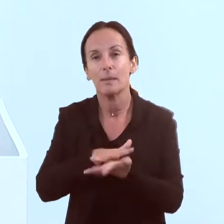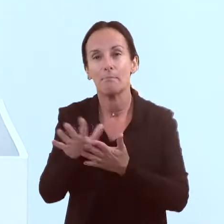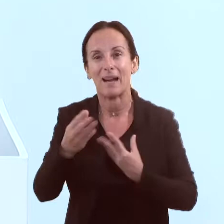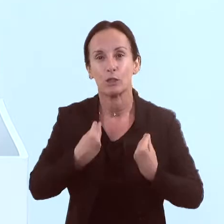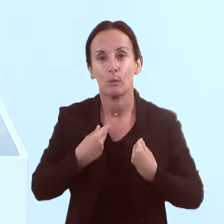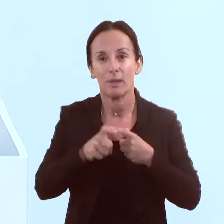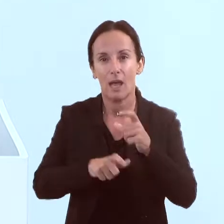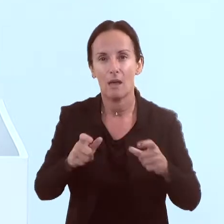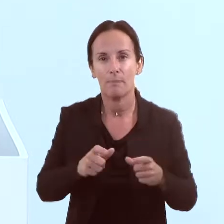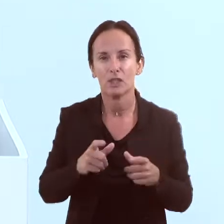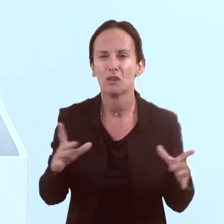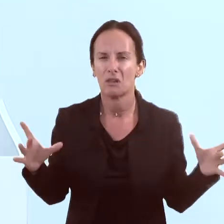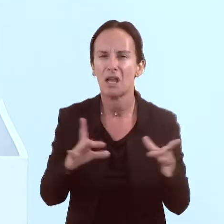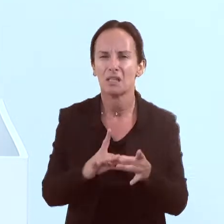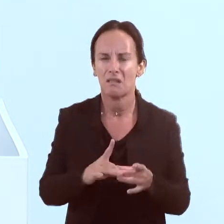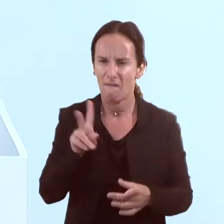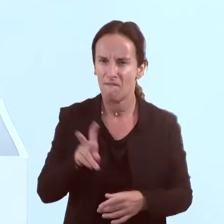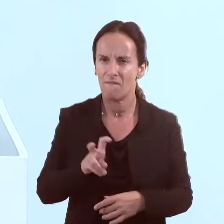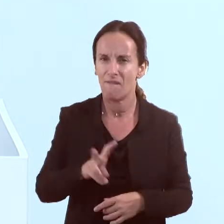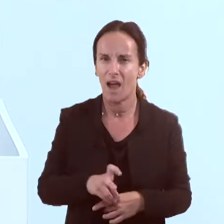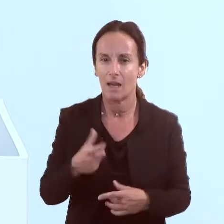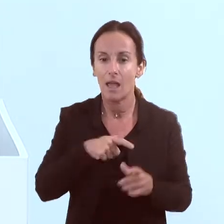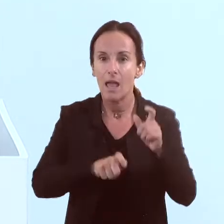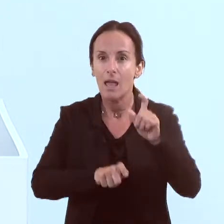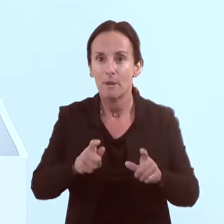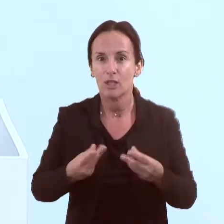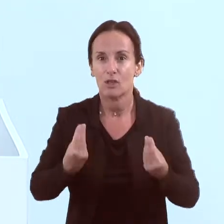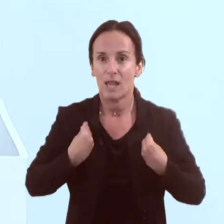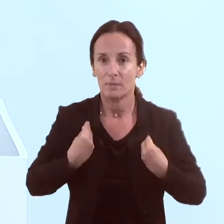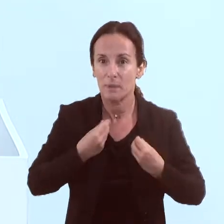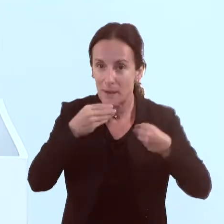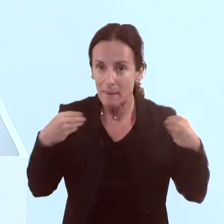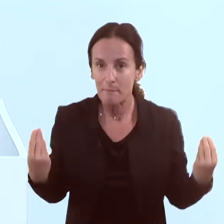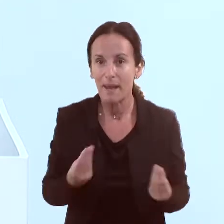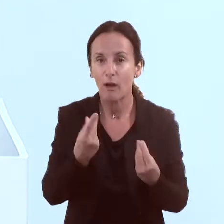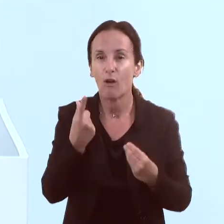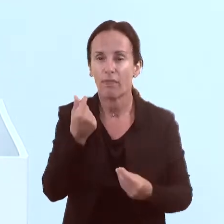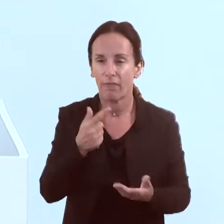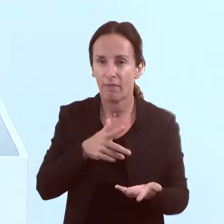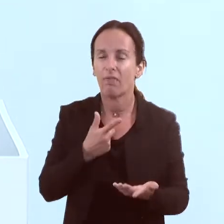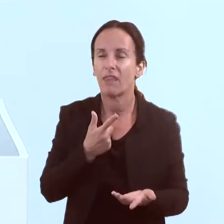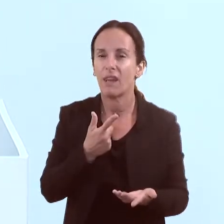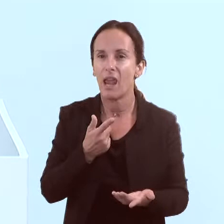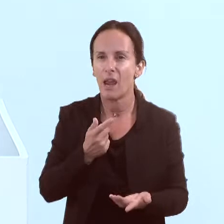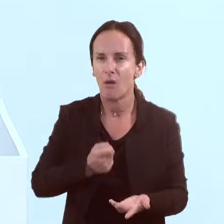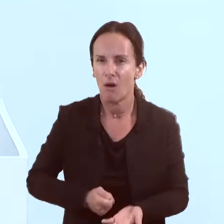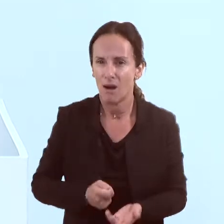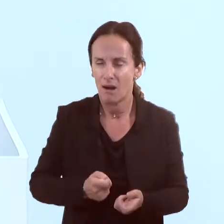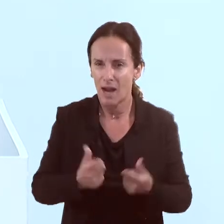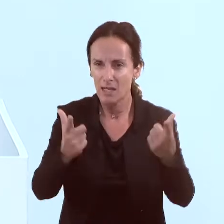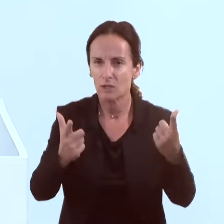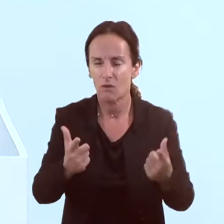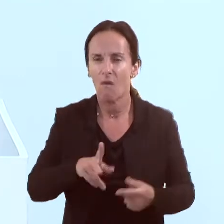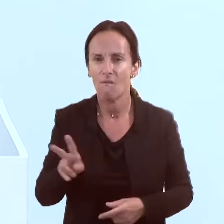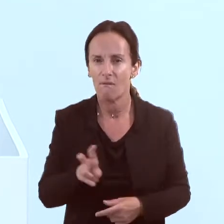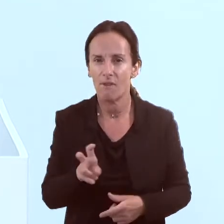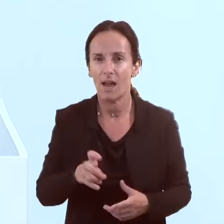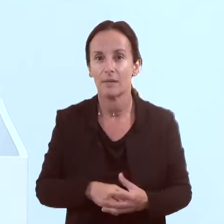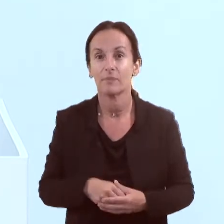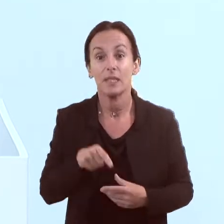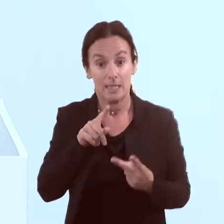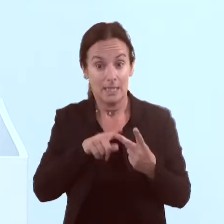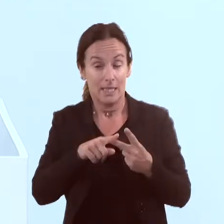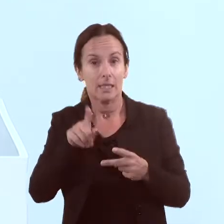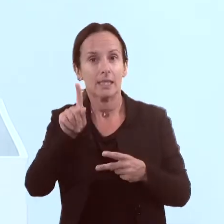la pena invertir en que la gente viva de la mejor manera posible. Y en ese punto también haremos una evaluación de eficiencia,